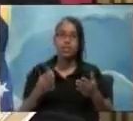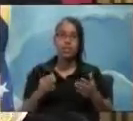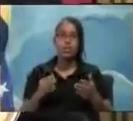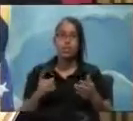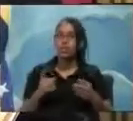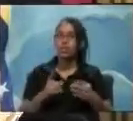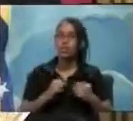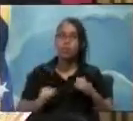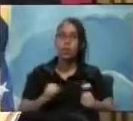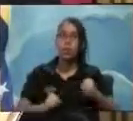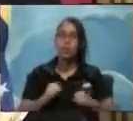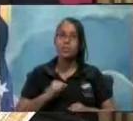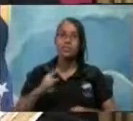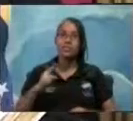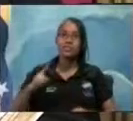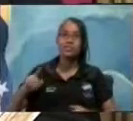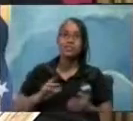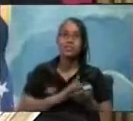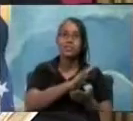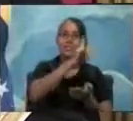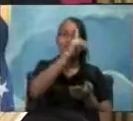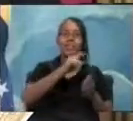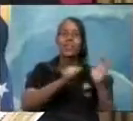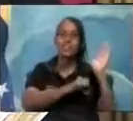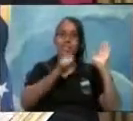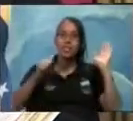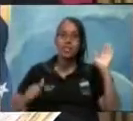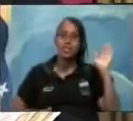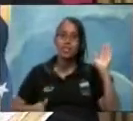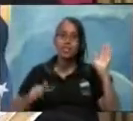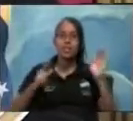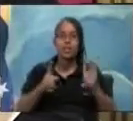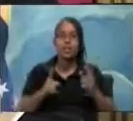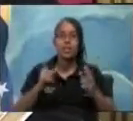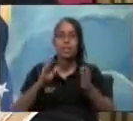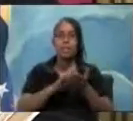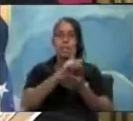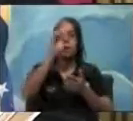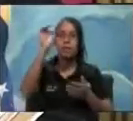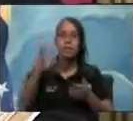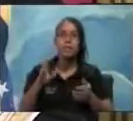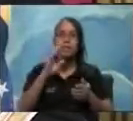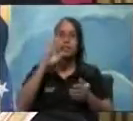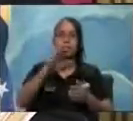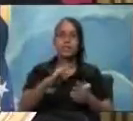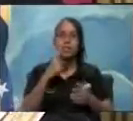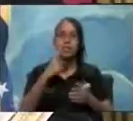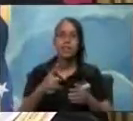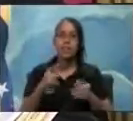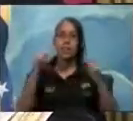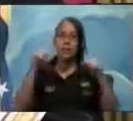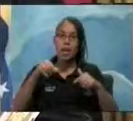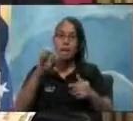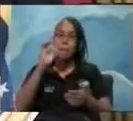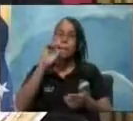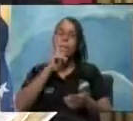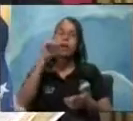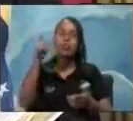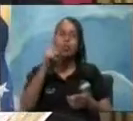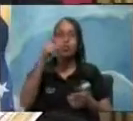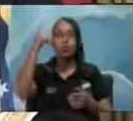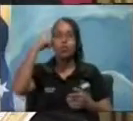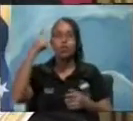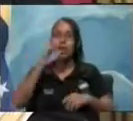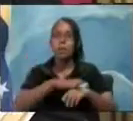aquí, glorificamos al Señor. Todas estas grandezas que el pastor Juan estaba diciendo, o sea, a mí me preguntaron un día, ¿por qué ustedes